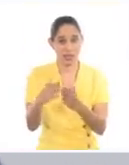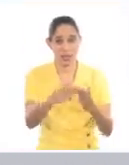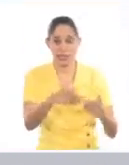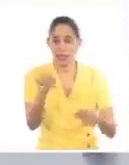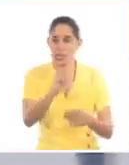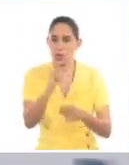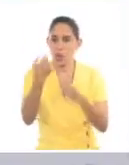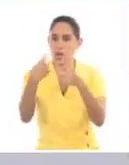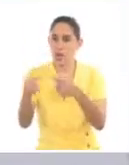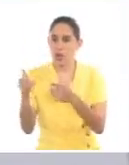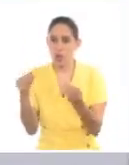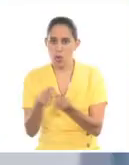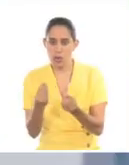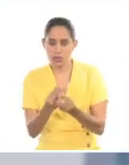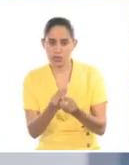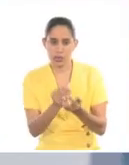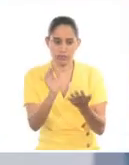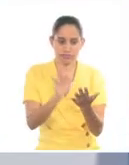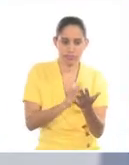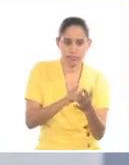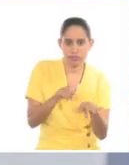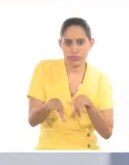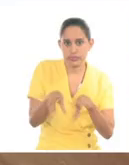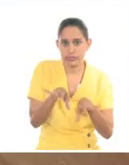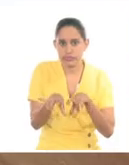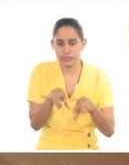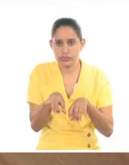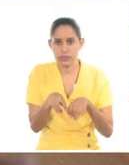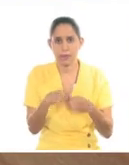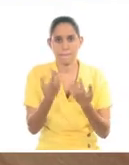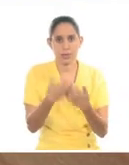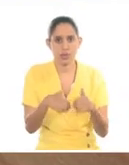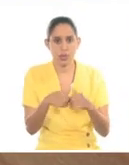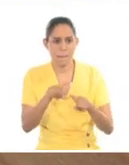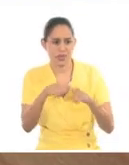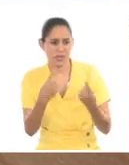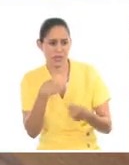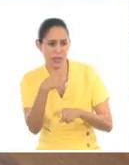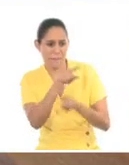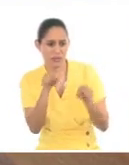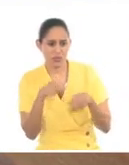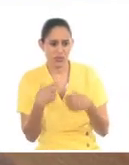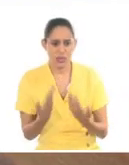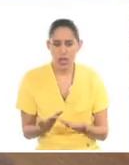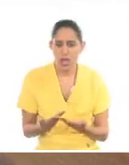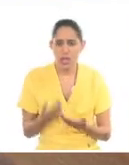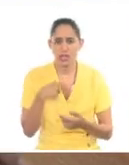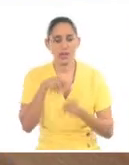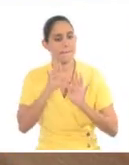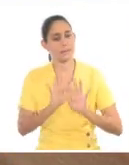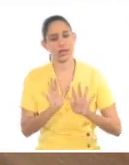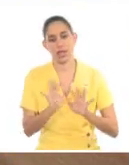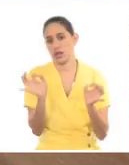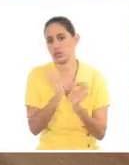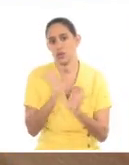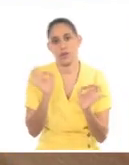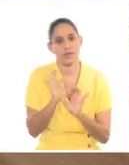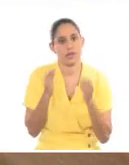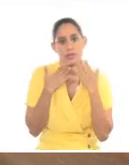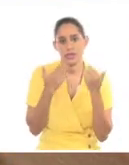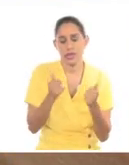serie Cyberdance, aún en producción. Todos me preguntaron qué fue lo que pasó, yo le dije que tenían que esperar. Y bueno, fue una